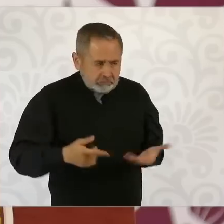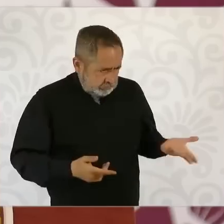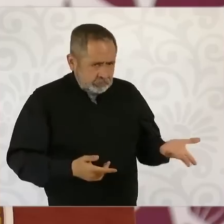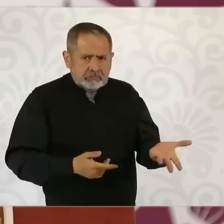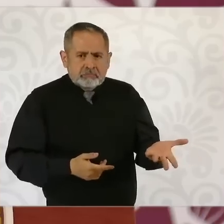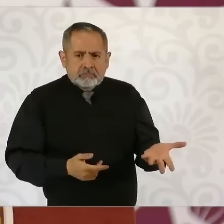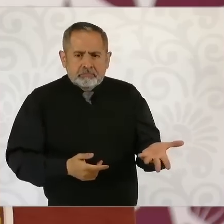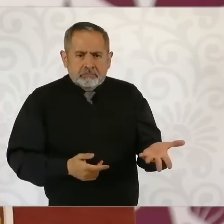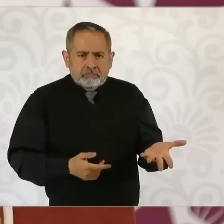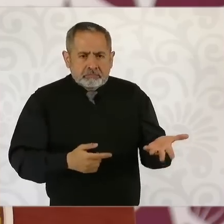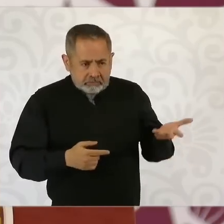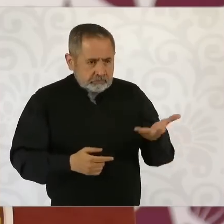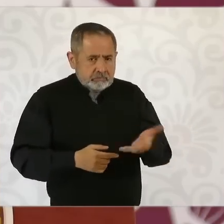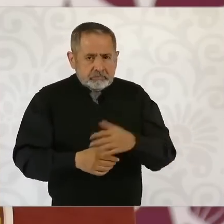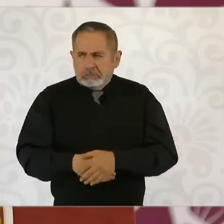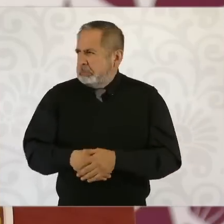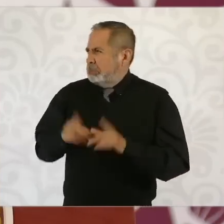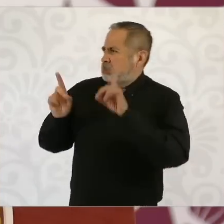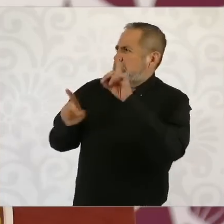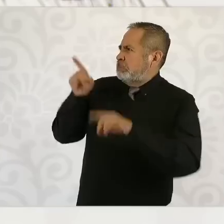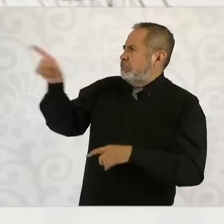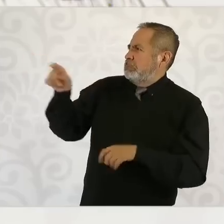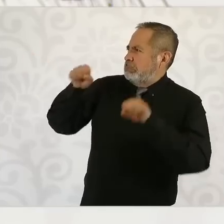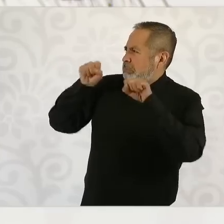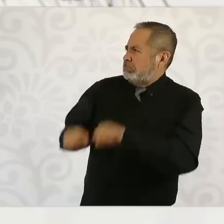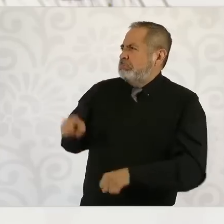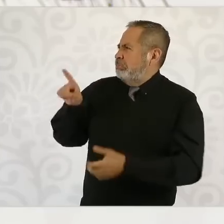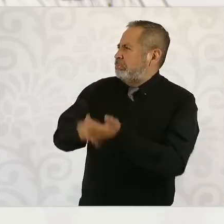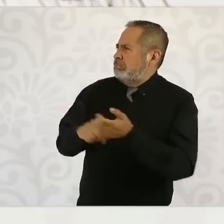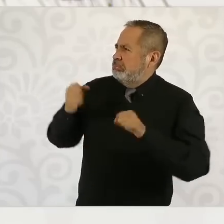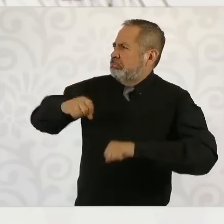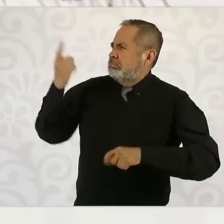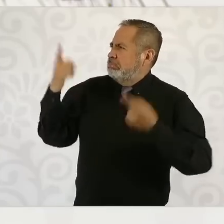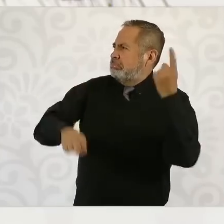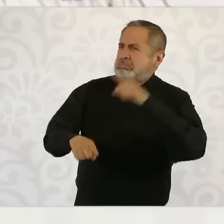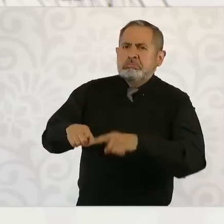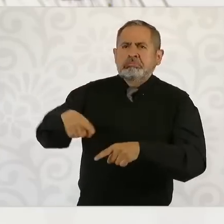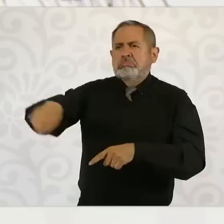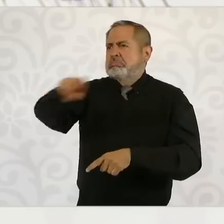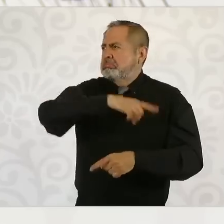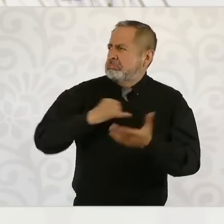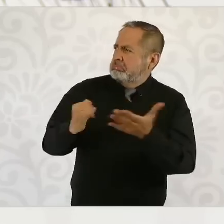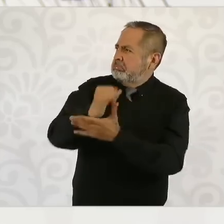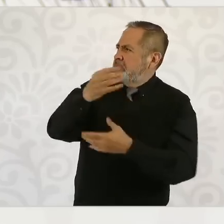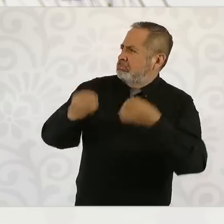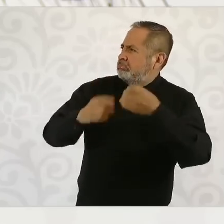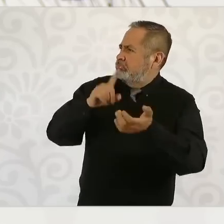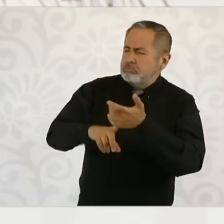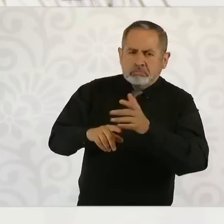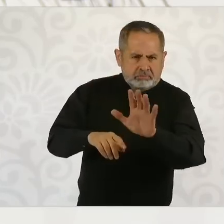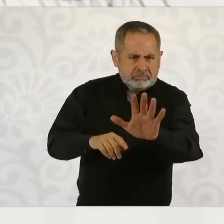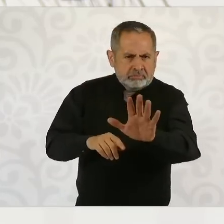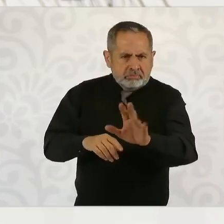Porque salen ahora con que somos autoritarios porque el pueblo va a elegir a los jueces.